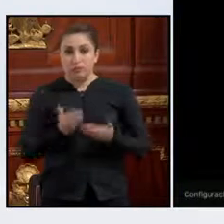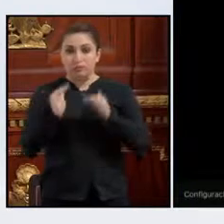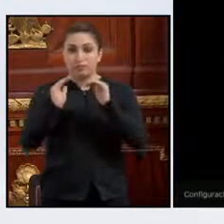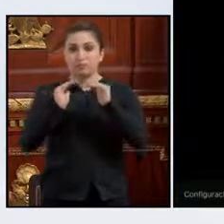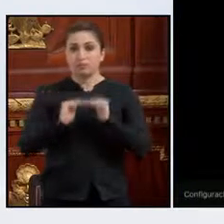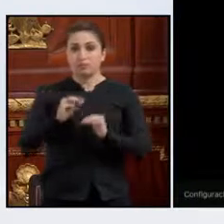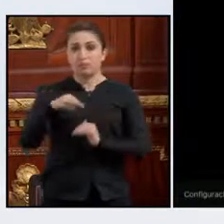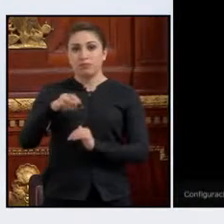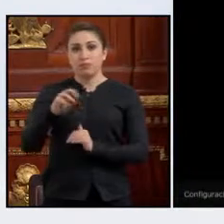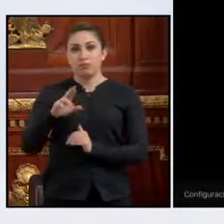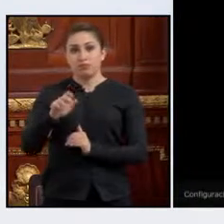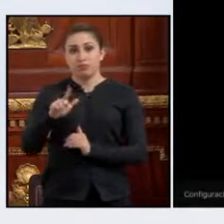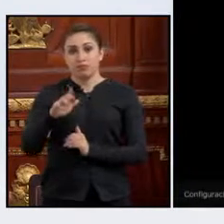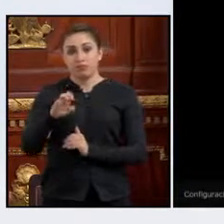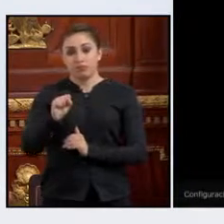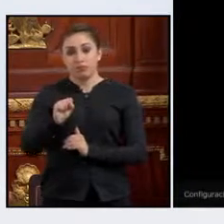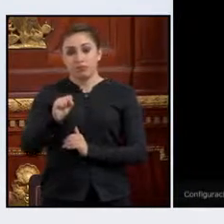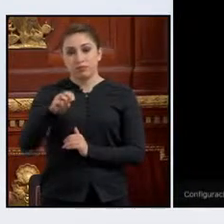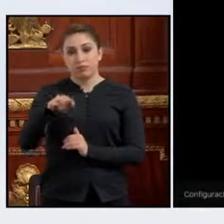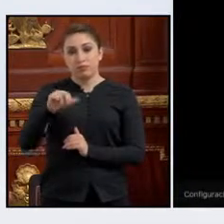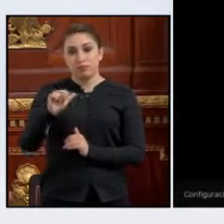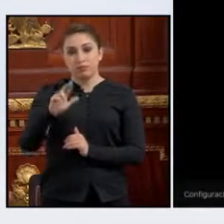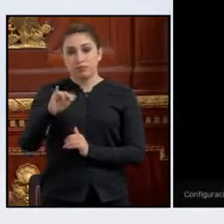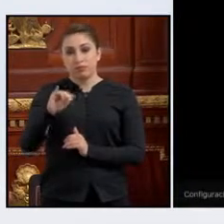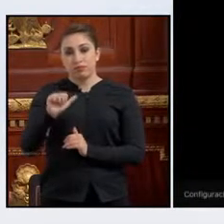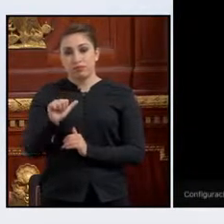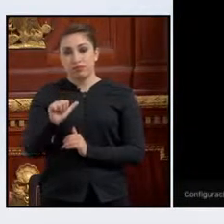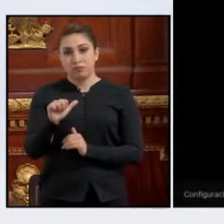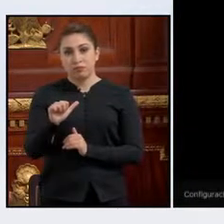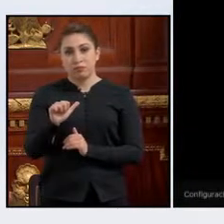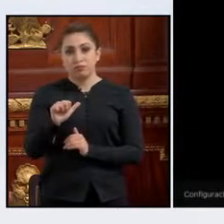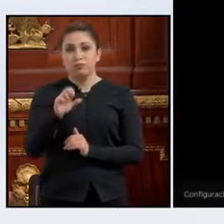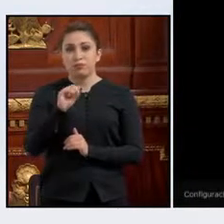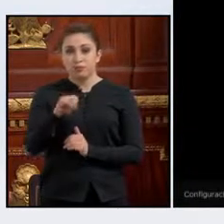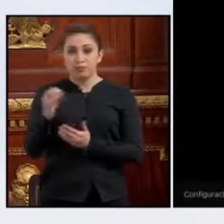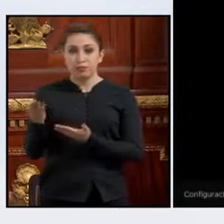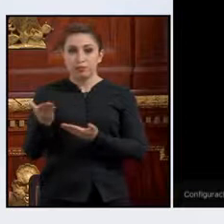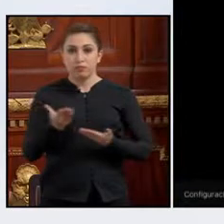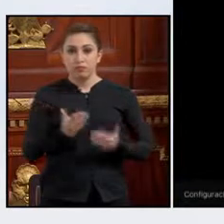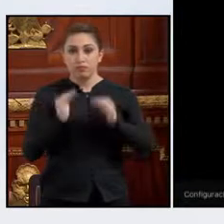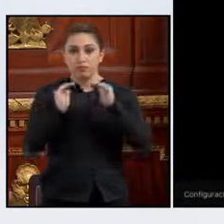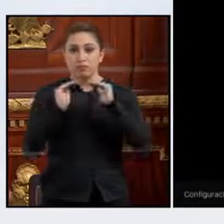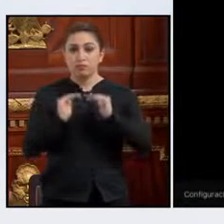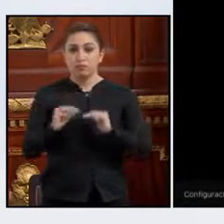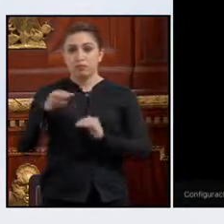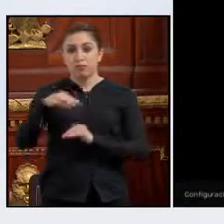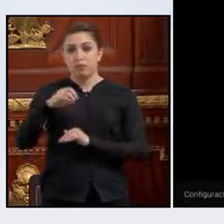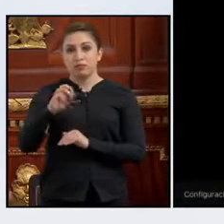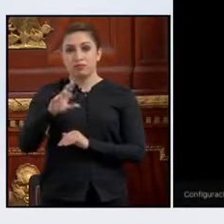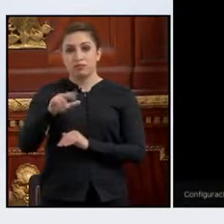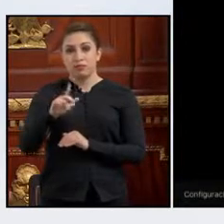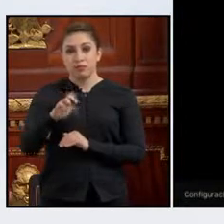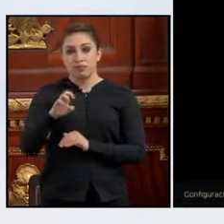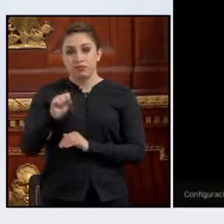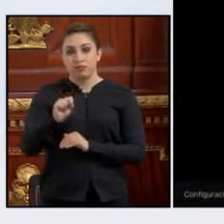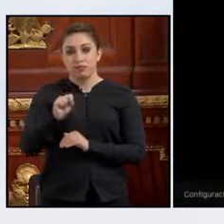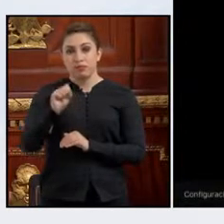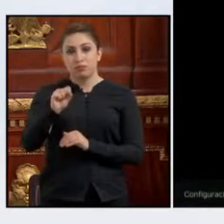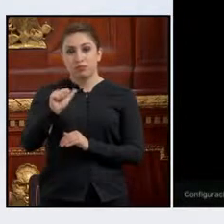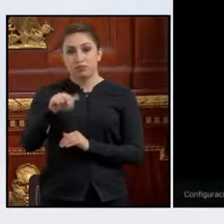Morales Rubio, María Guadalupe. Morales Rubio, presente. Morales Sánchez Efraín.